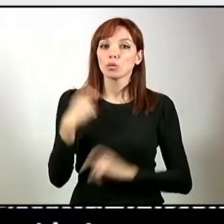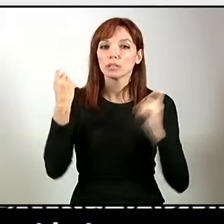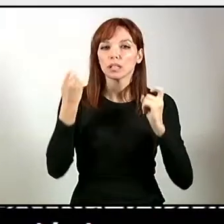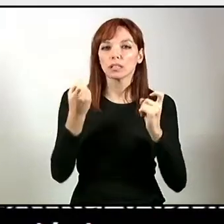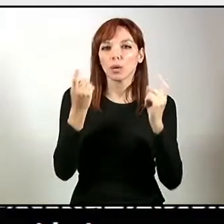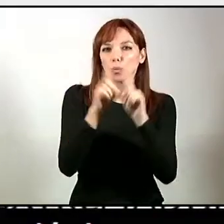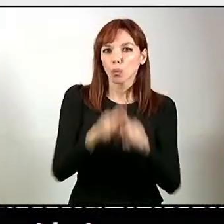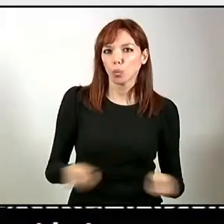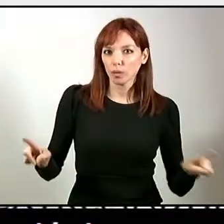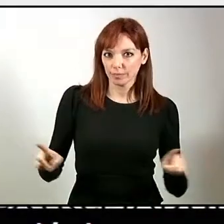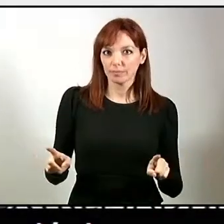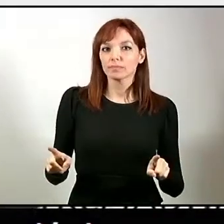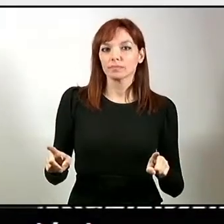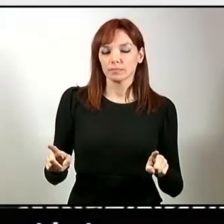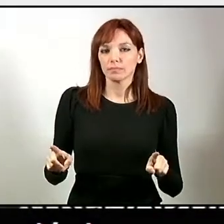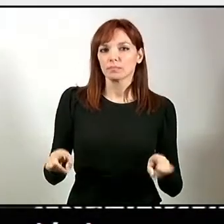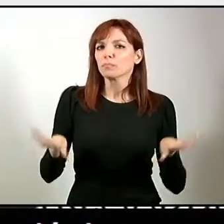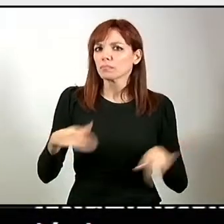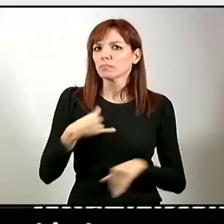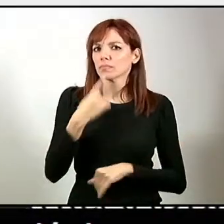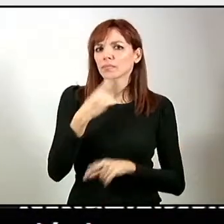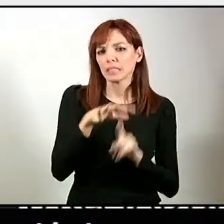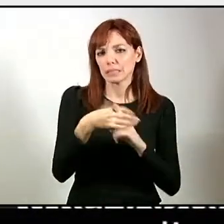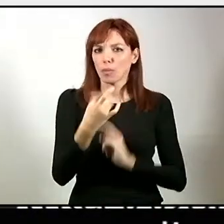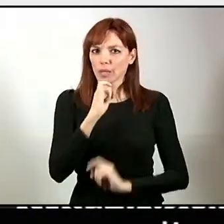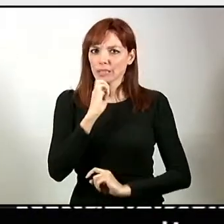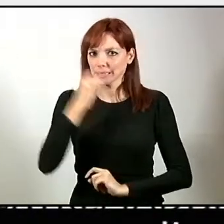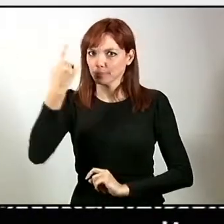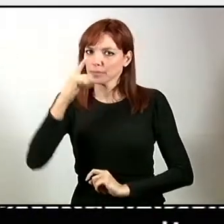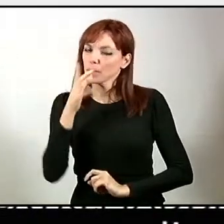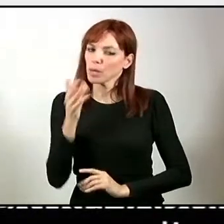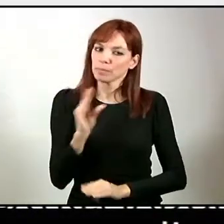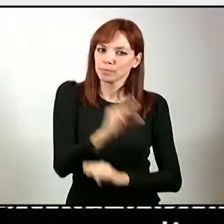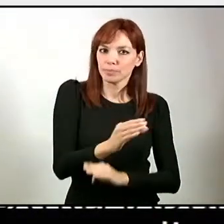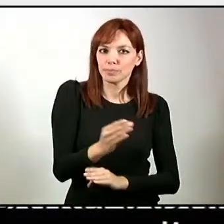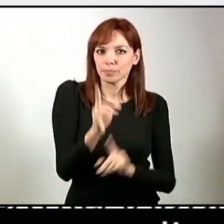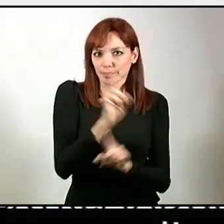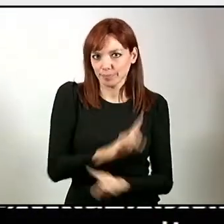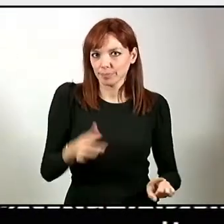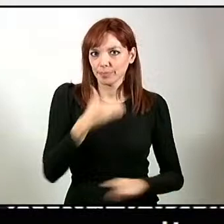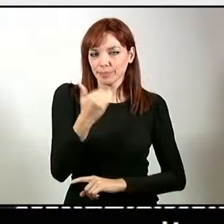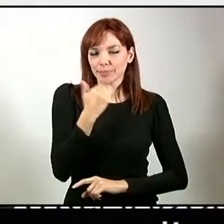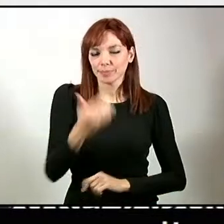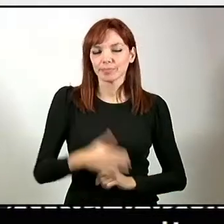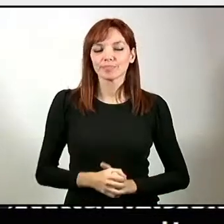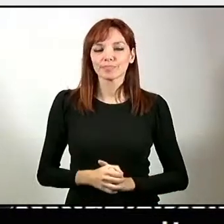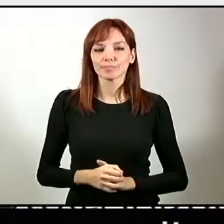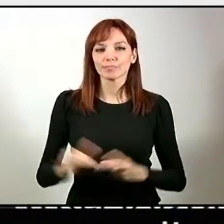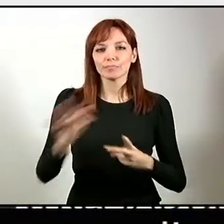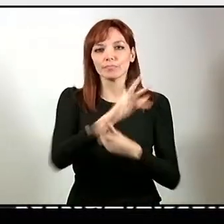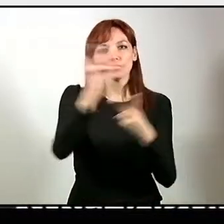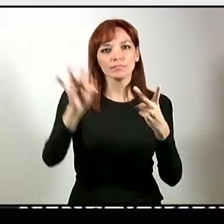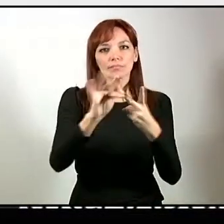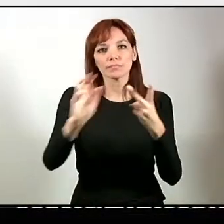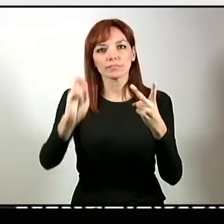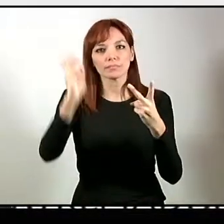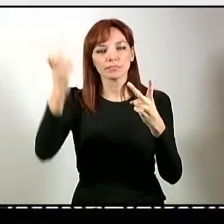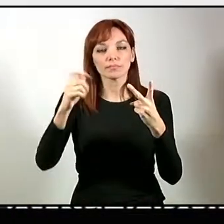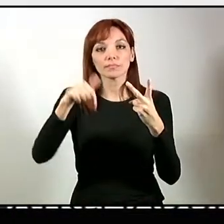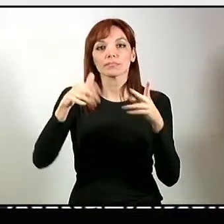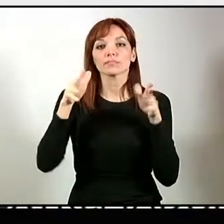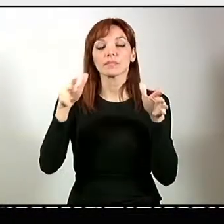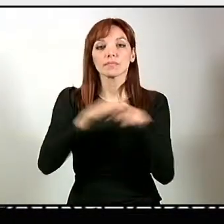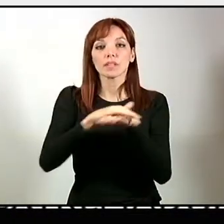a pesar, como digo, de las dificultades que atraviesan. En otro orden de cosas, en el Consejo de